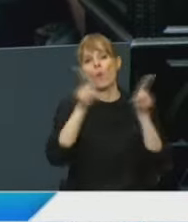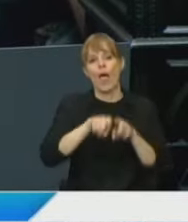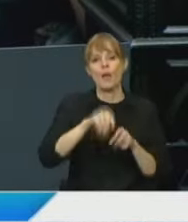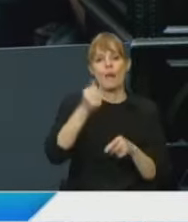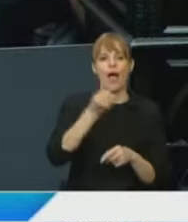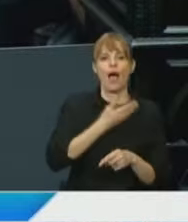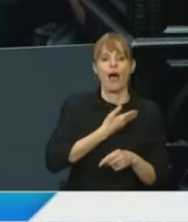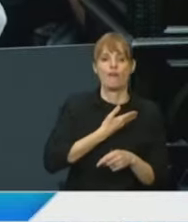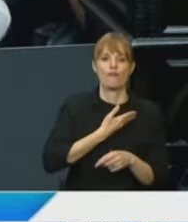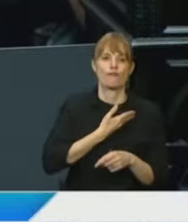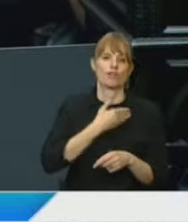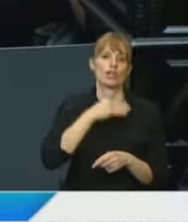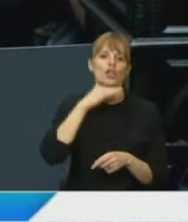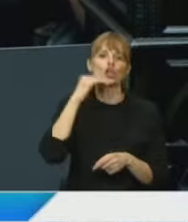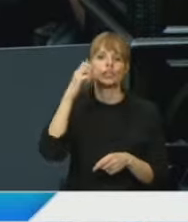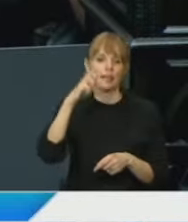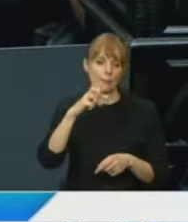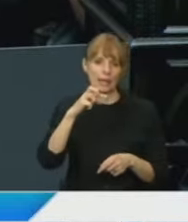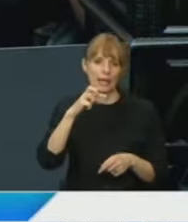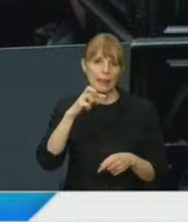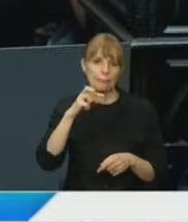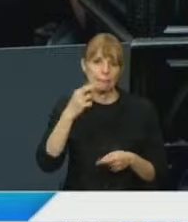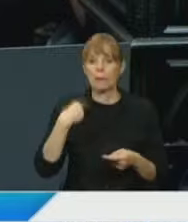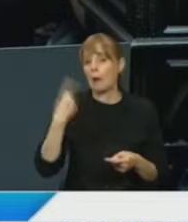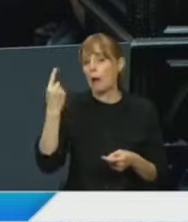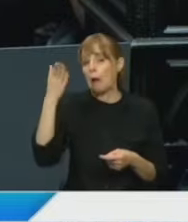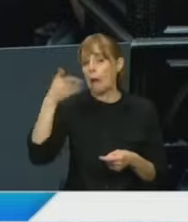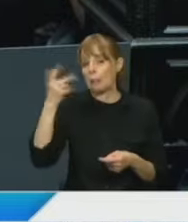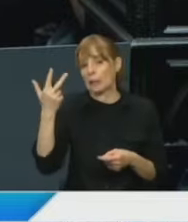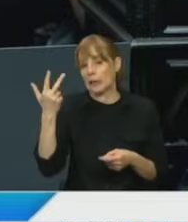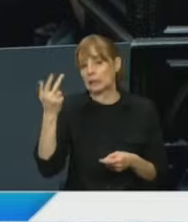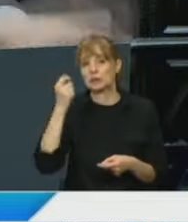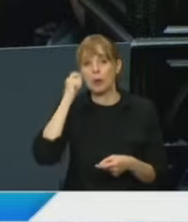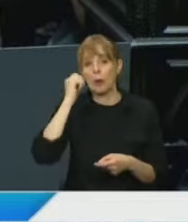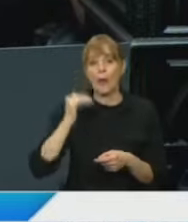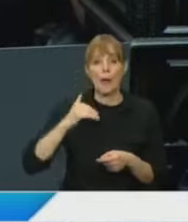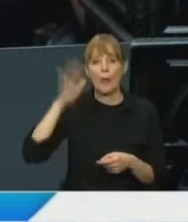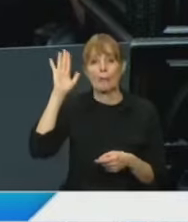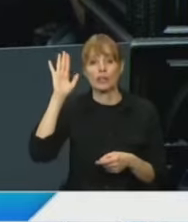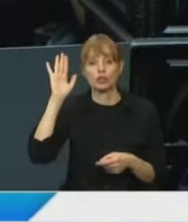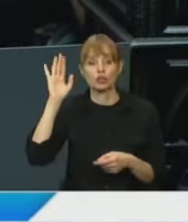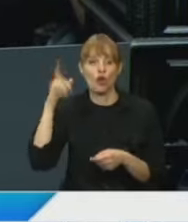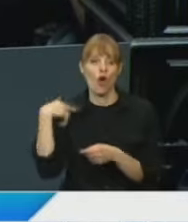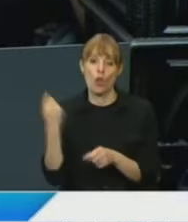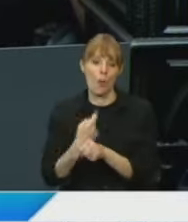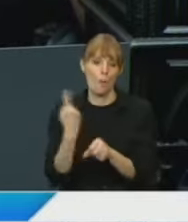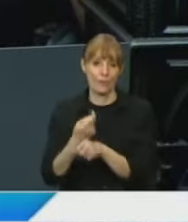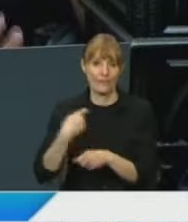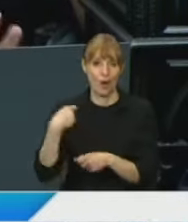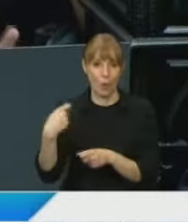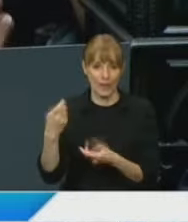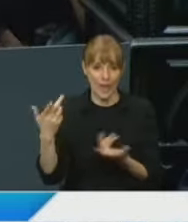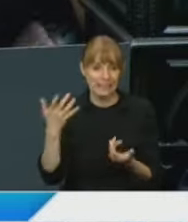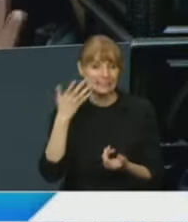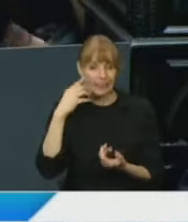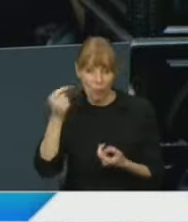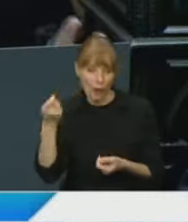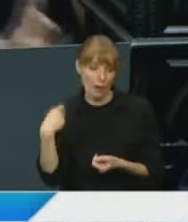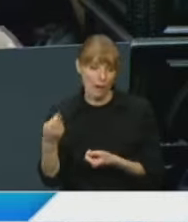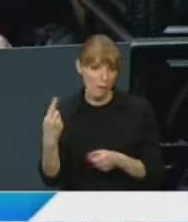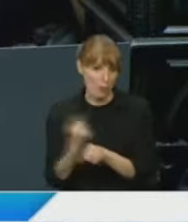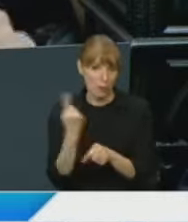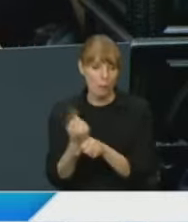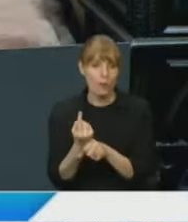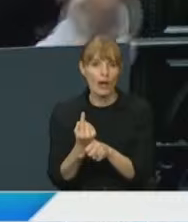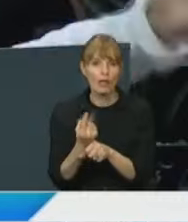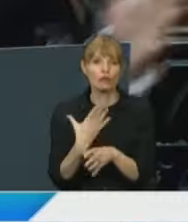el que apuesta al dólar no hay. El que apuesta al dólar pierde, decís vos. Yo no me voy a repetir una frase lamentable que hubo en el